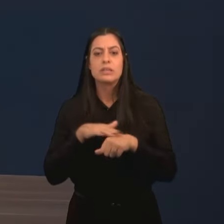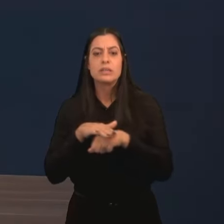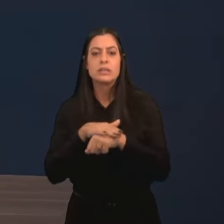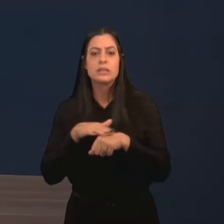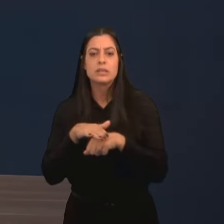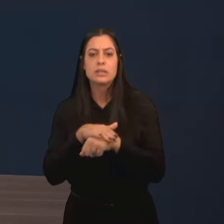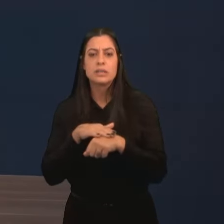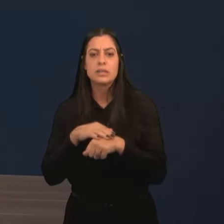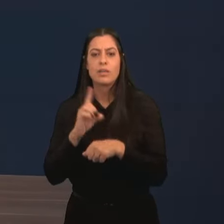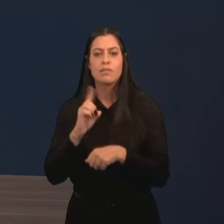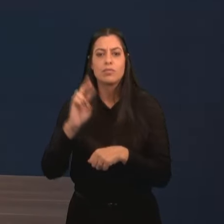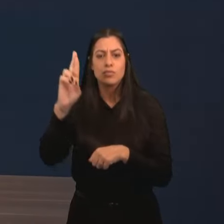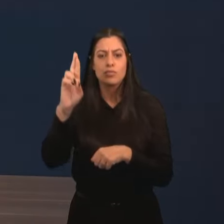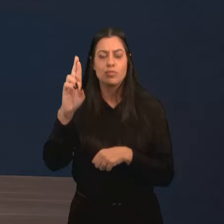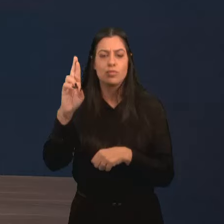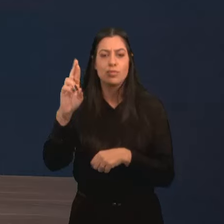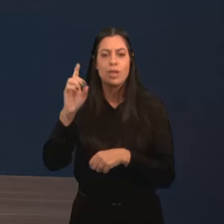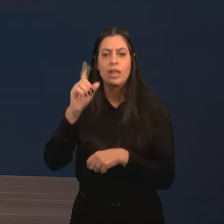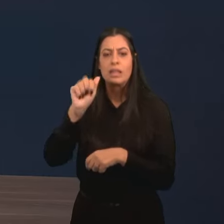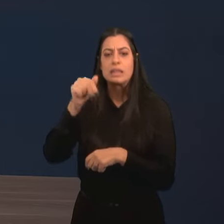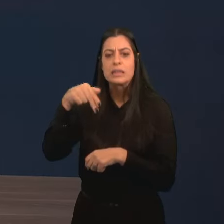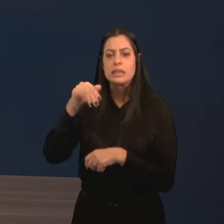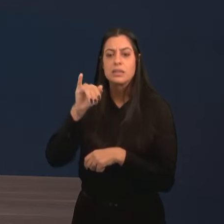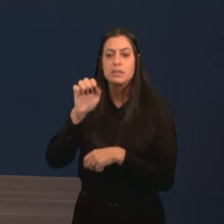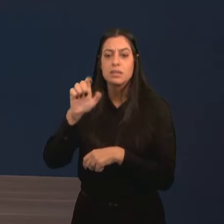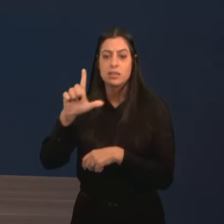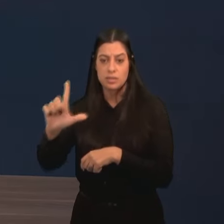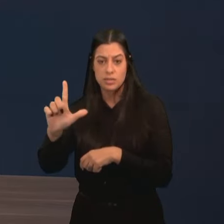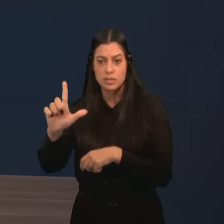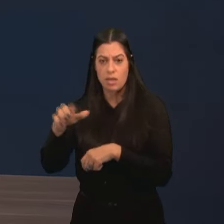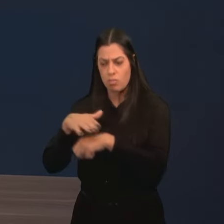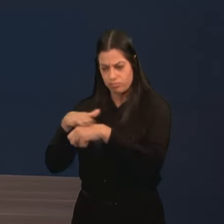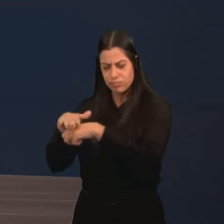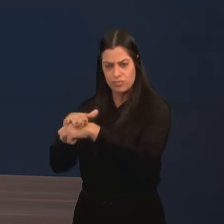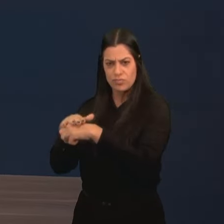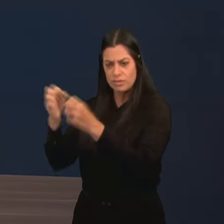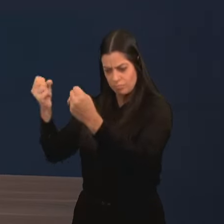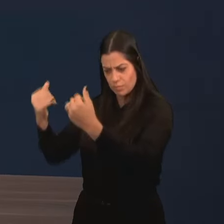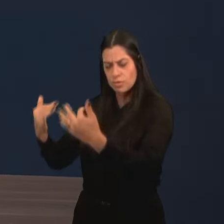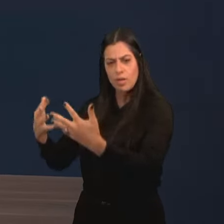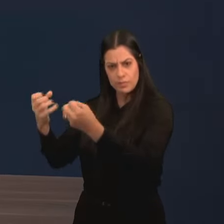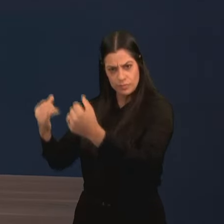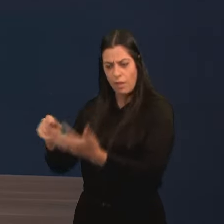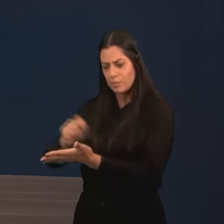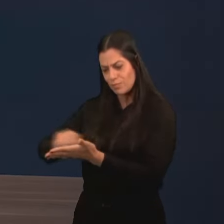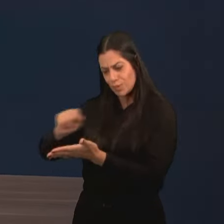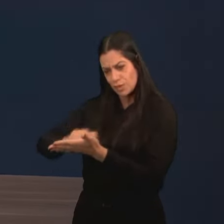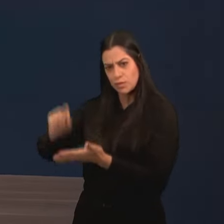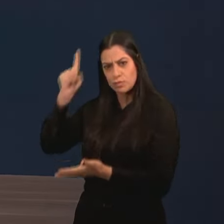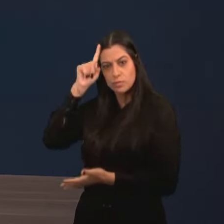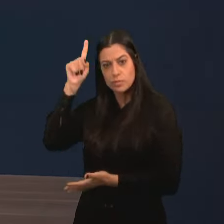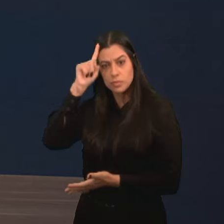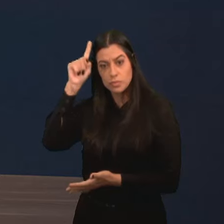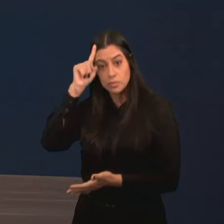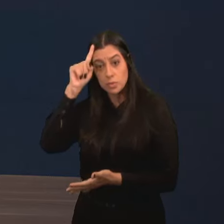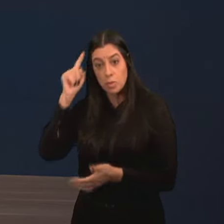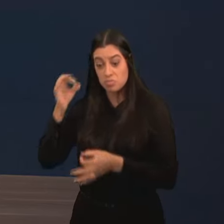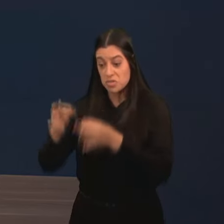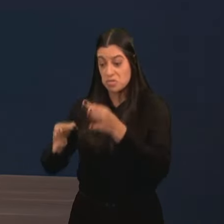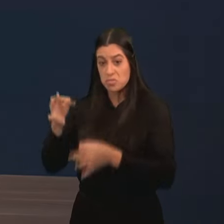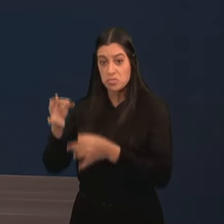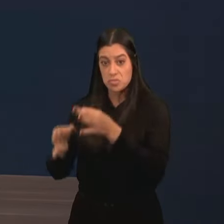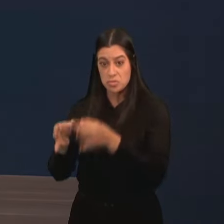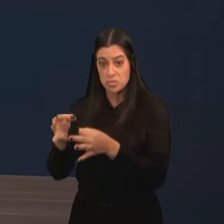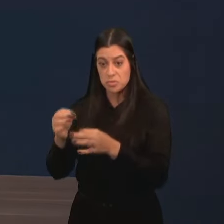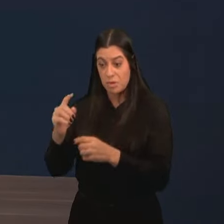Daniel Avelar un poco antes de entrar en esta sala. Y yo le decía lo que yo escribo todos los días y tengo como referencia, que